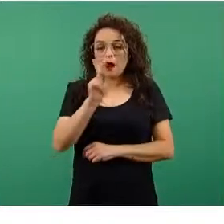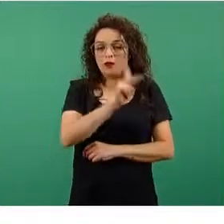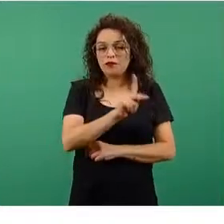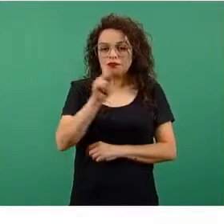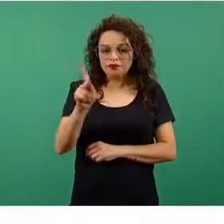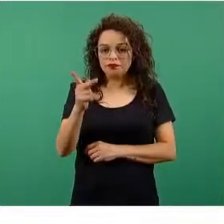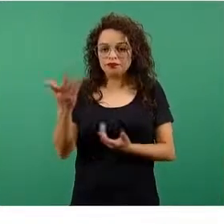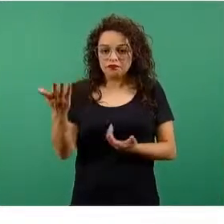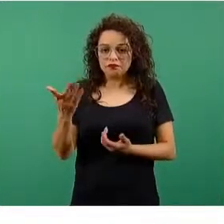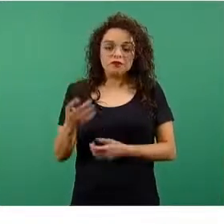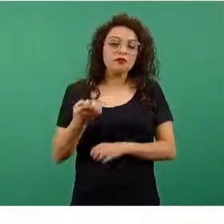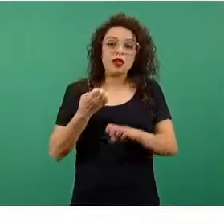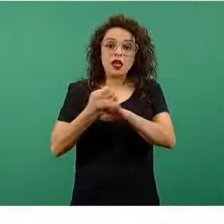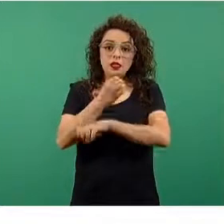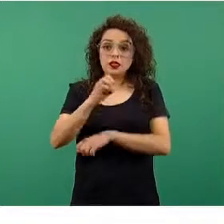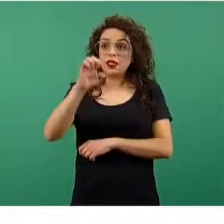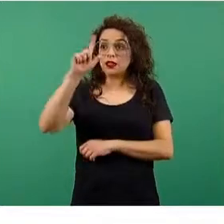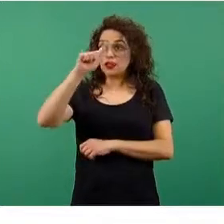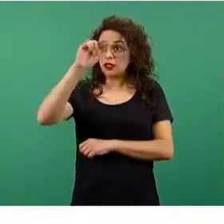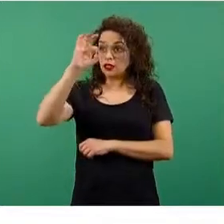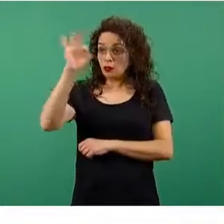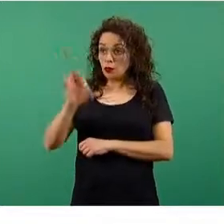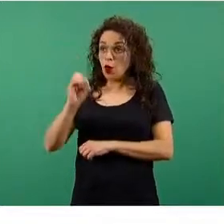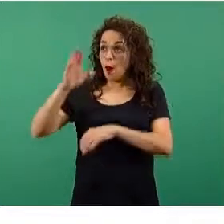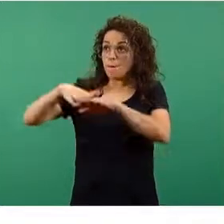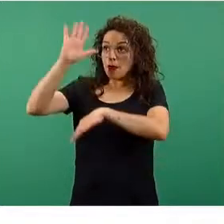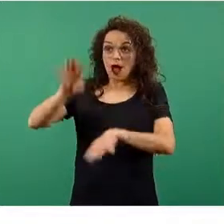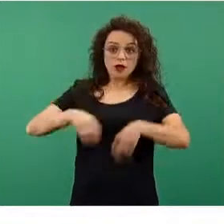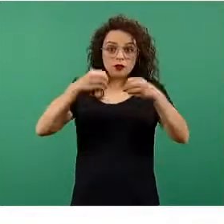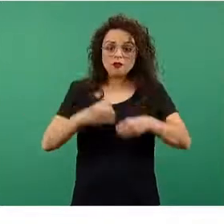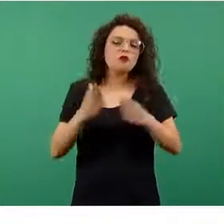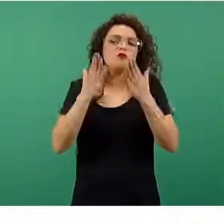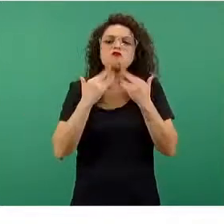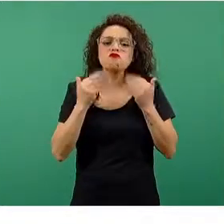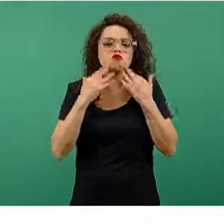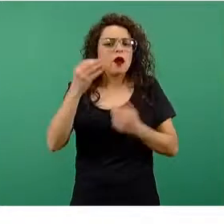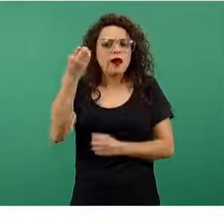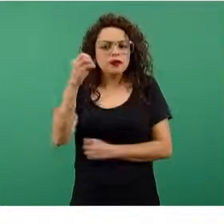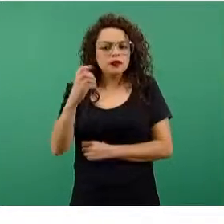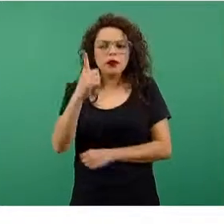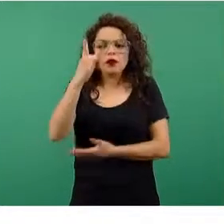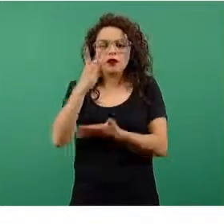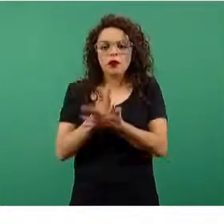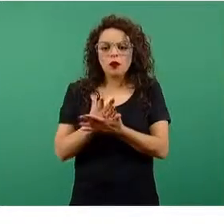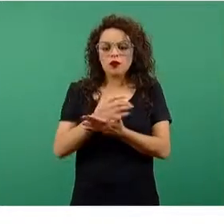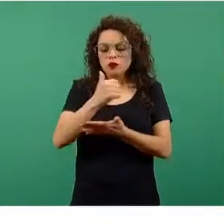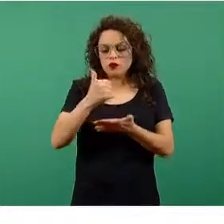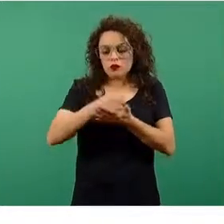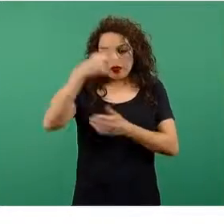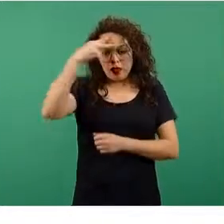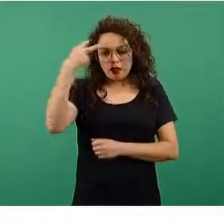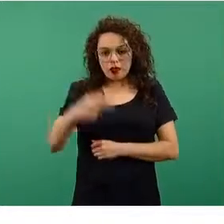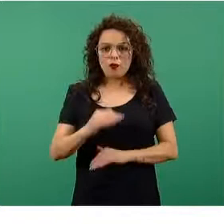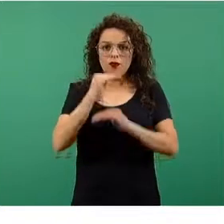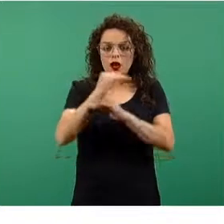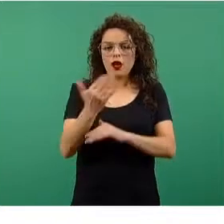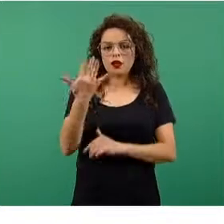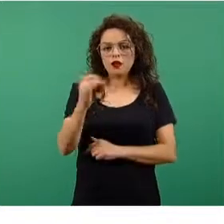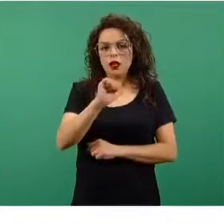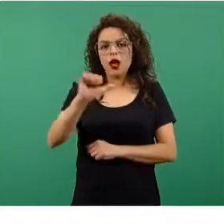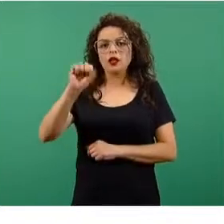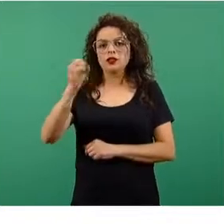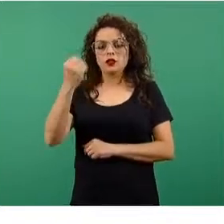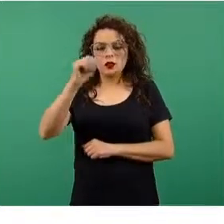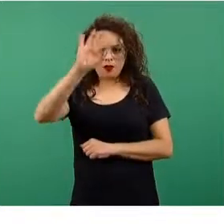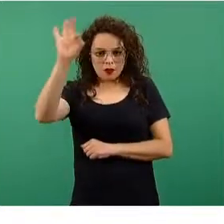con 70% o más de ocupación, solamente la Ciudad de México está entre el rango de 50 y 69, y como vemos con